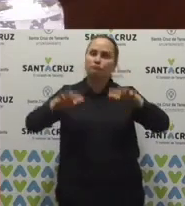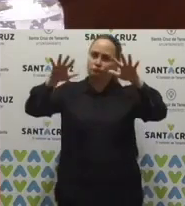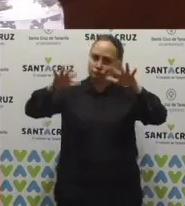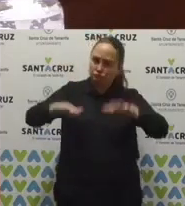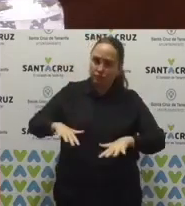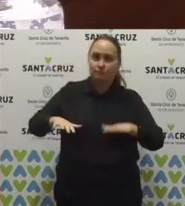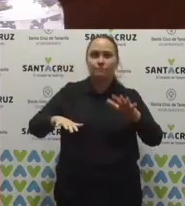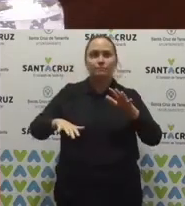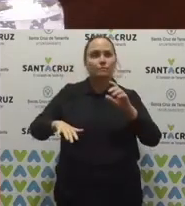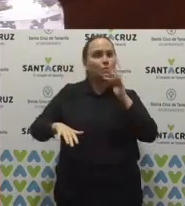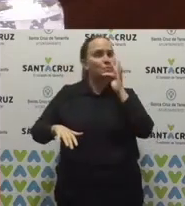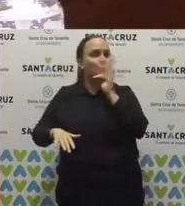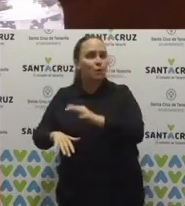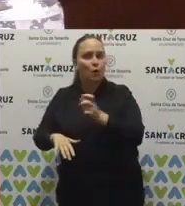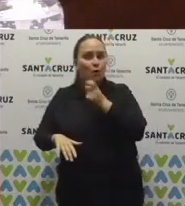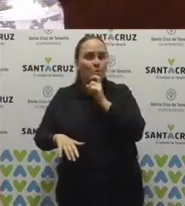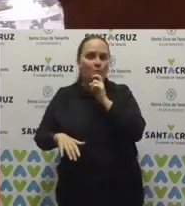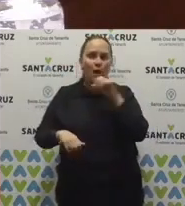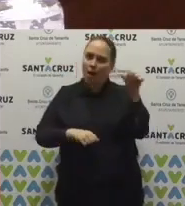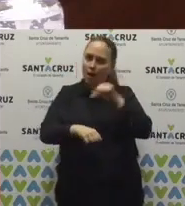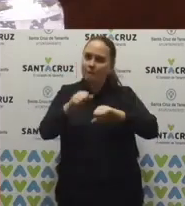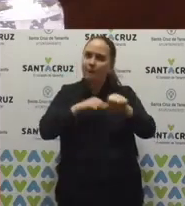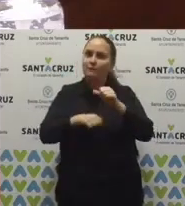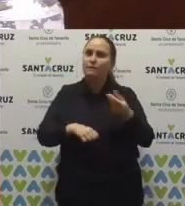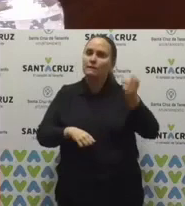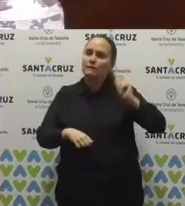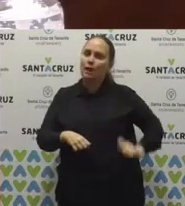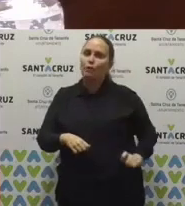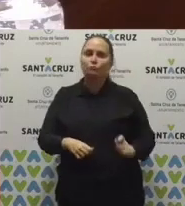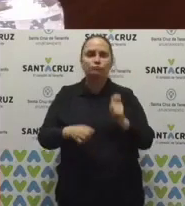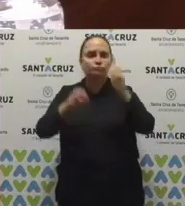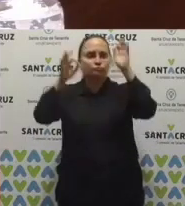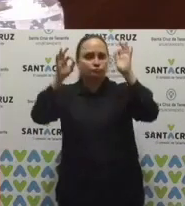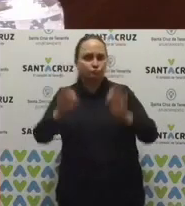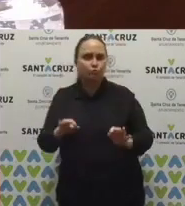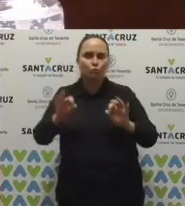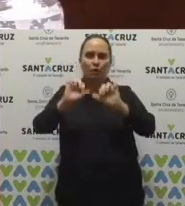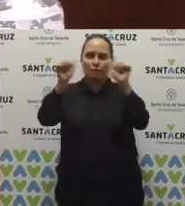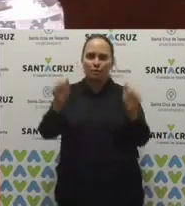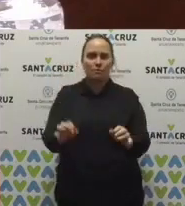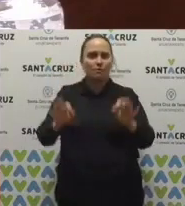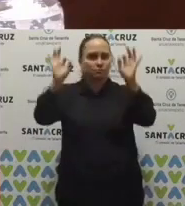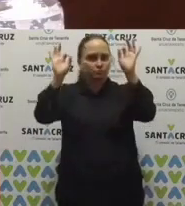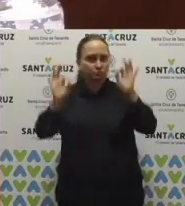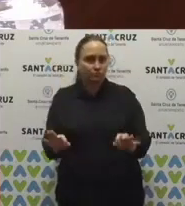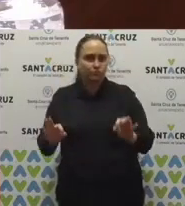entonces iban a pagar los salarios en fecha en forma y fecha